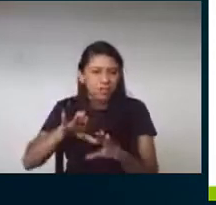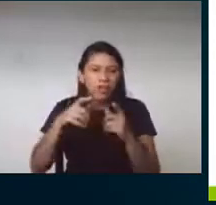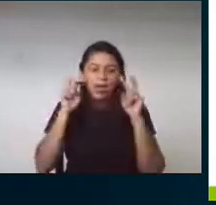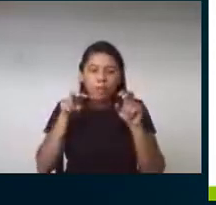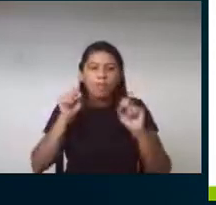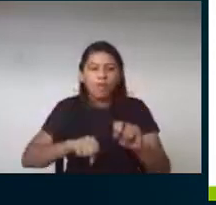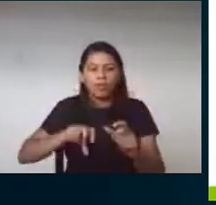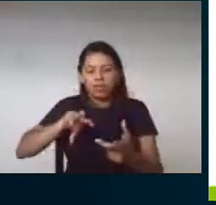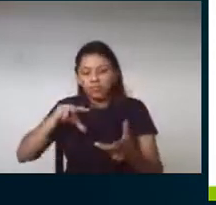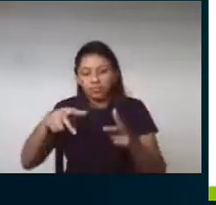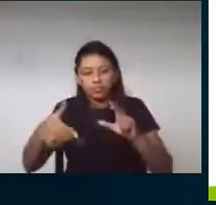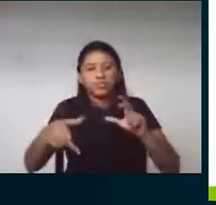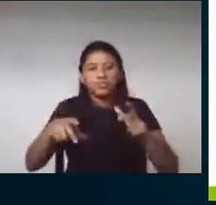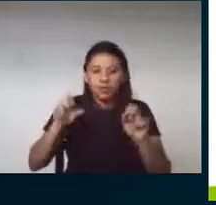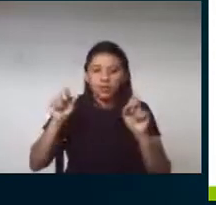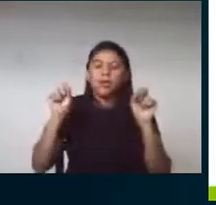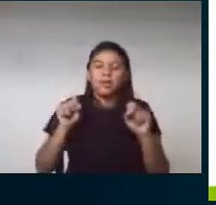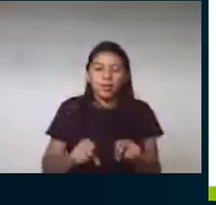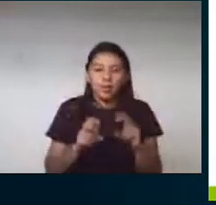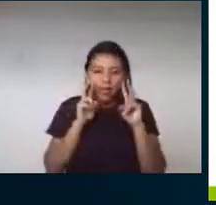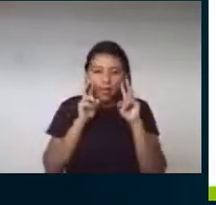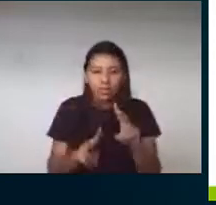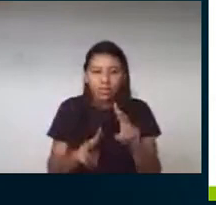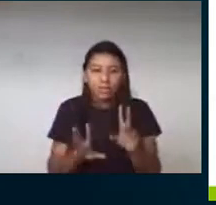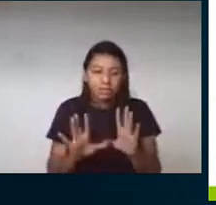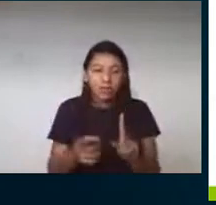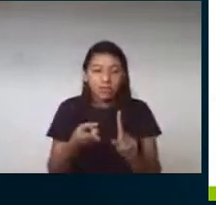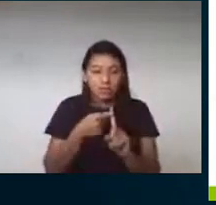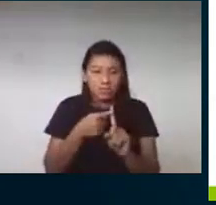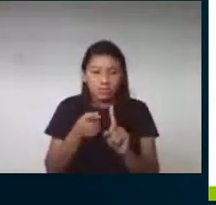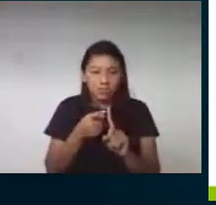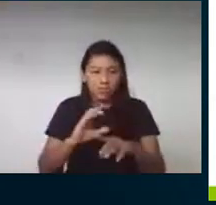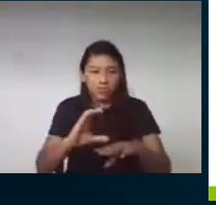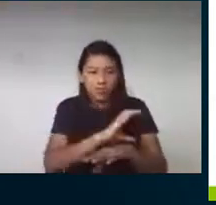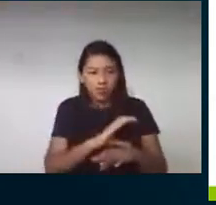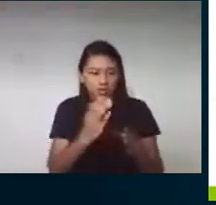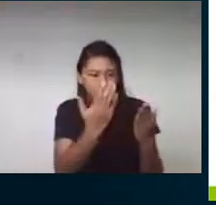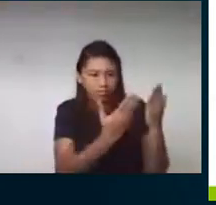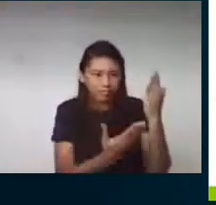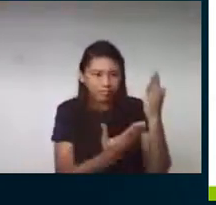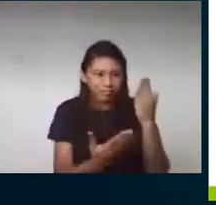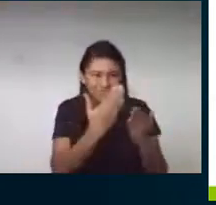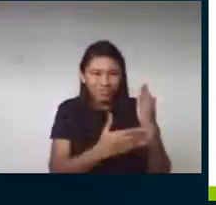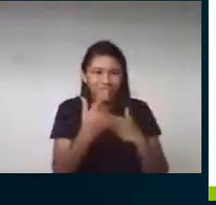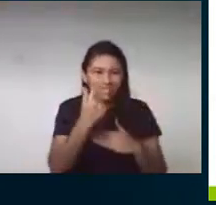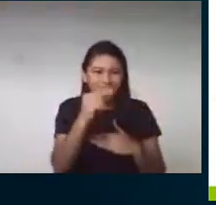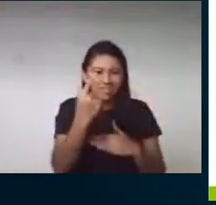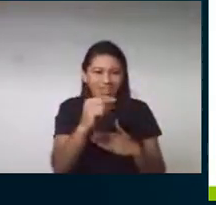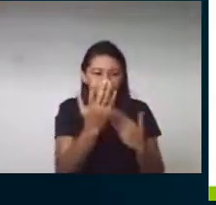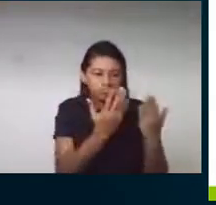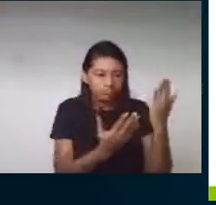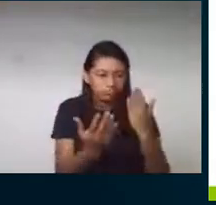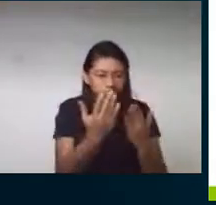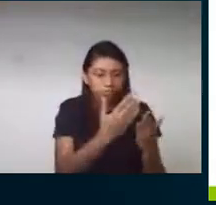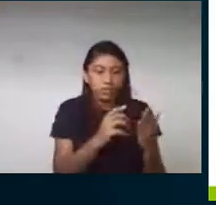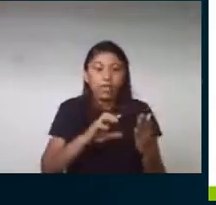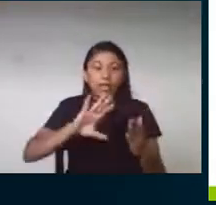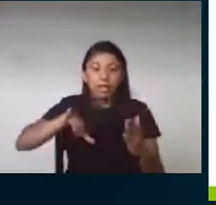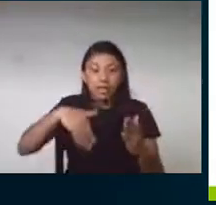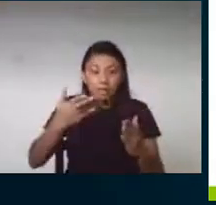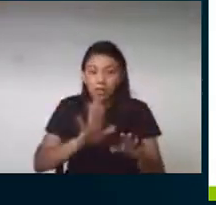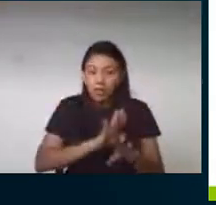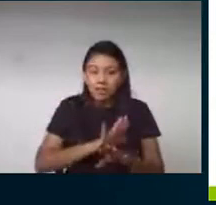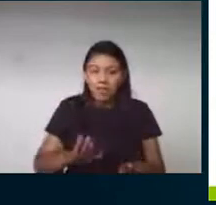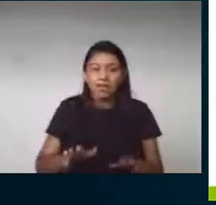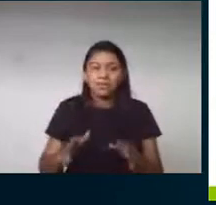esa comparación de los resultados digitales con la tecnología convencional y se puede cuantificar de manera precisa y confiable a